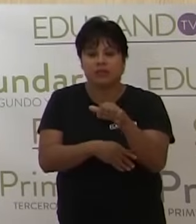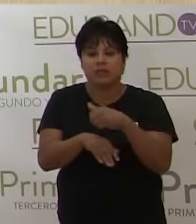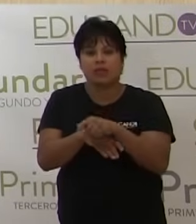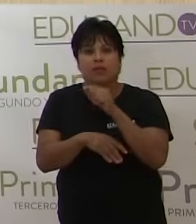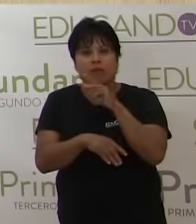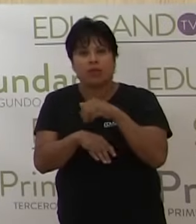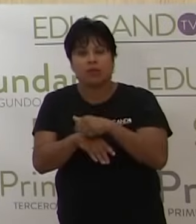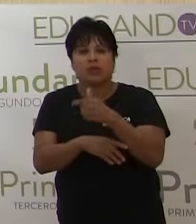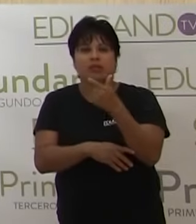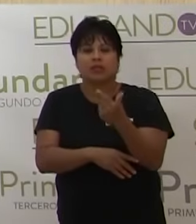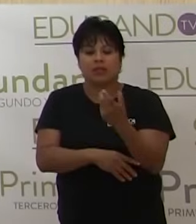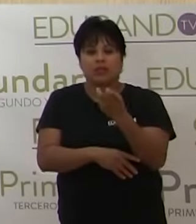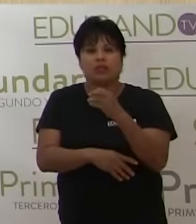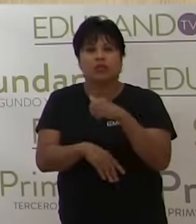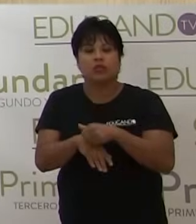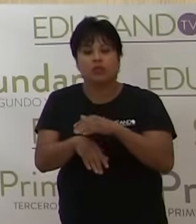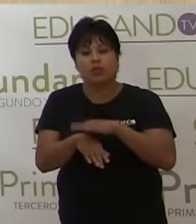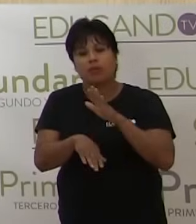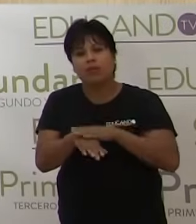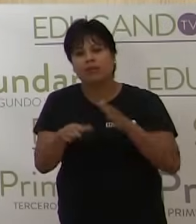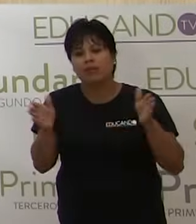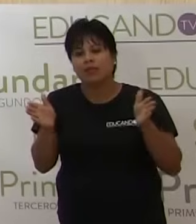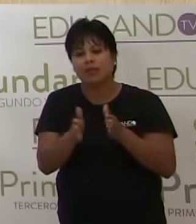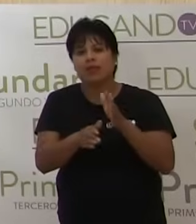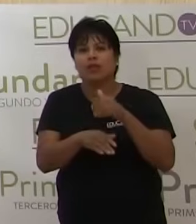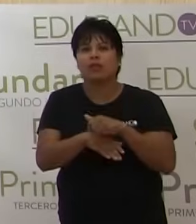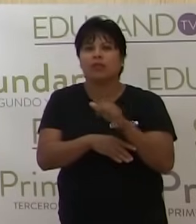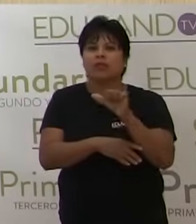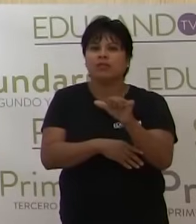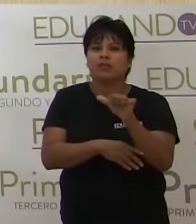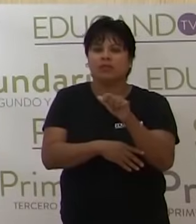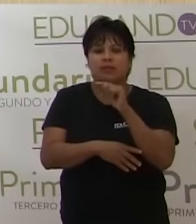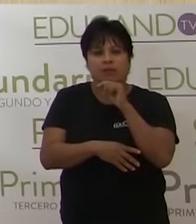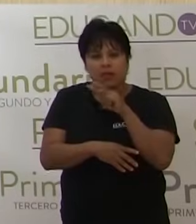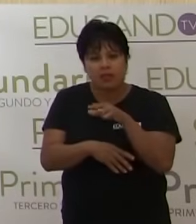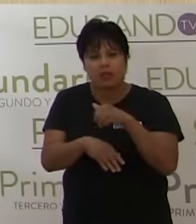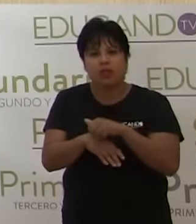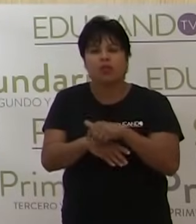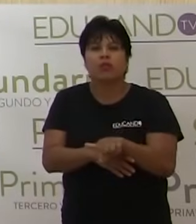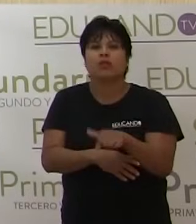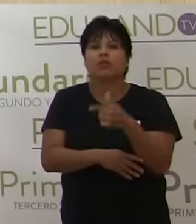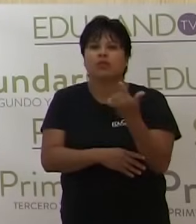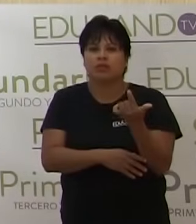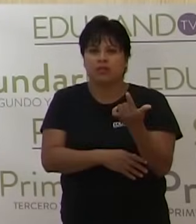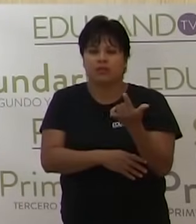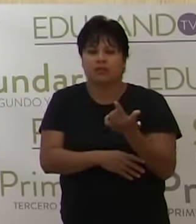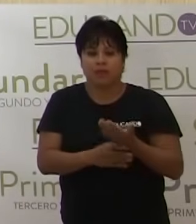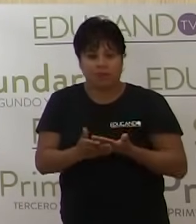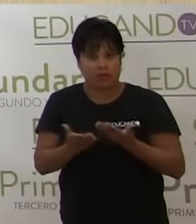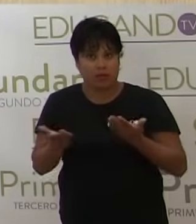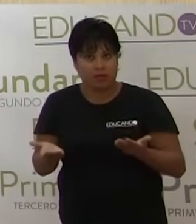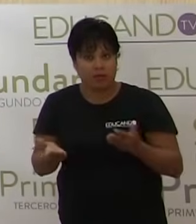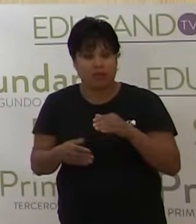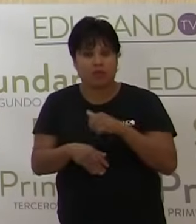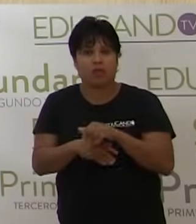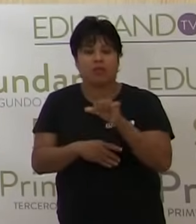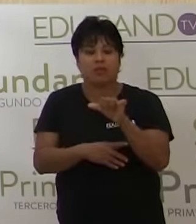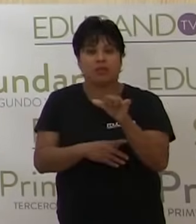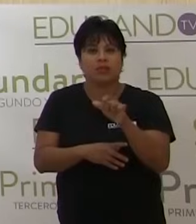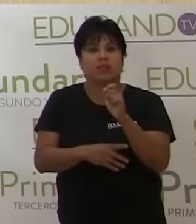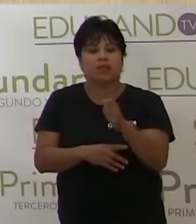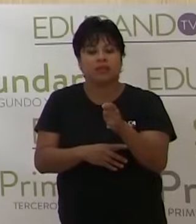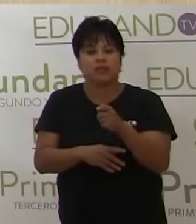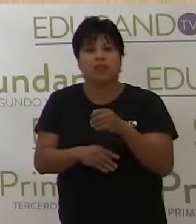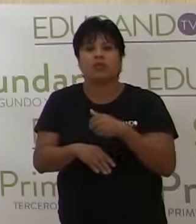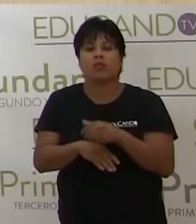7 y es un número más pequeño que el 16 también el número 12 hasta el momento el 16 sigue siendo